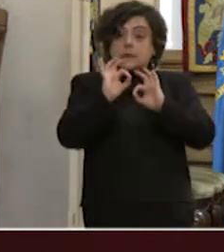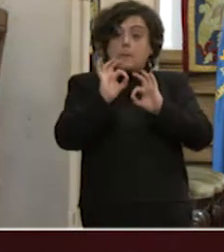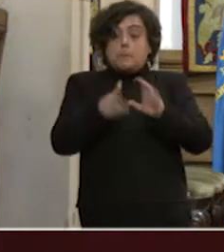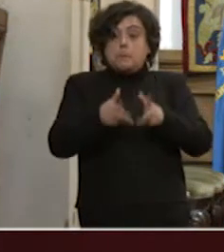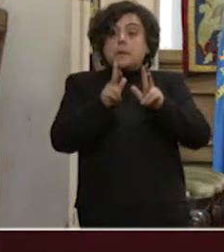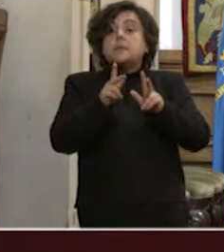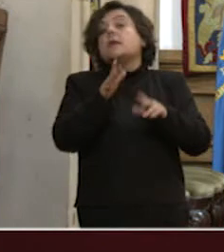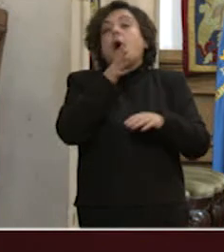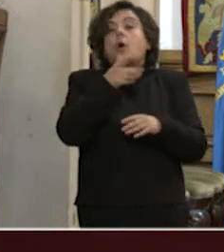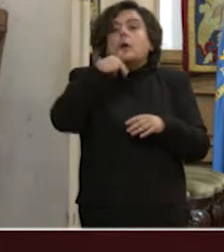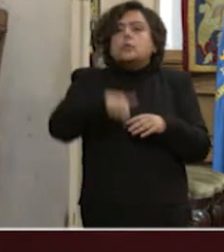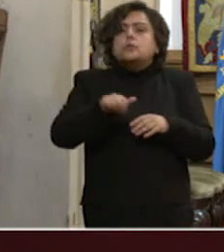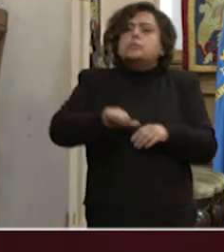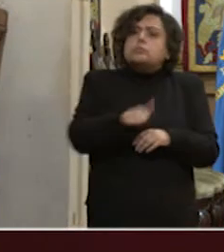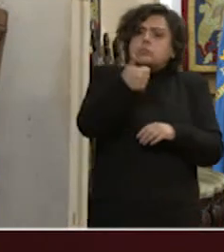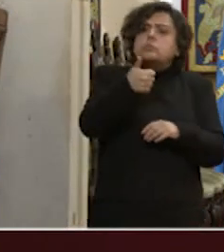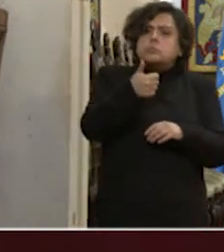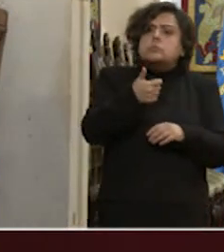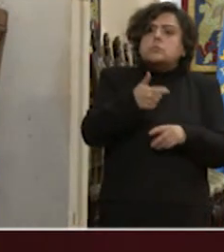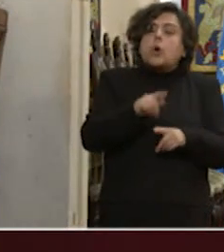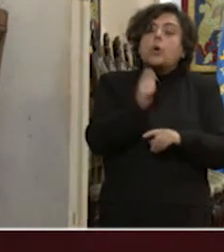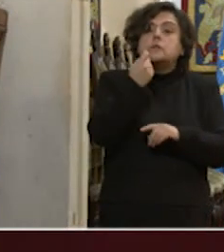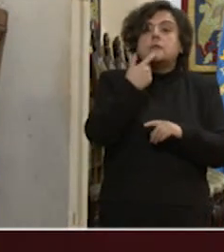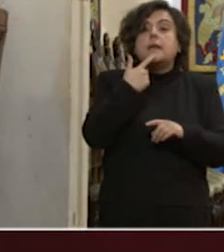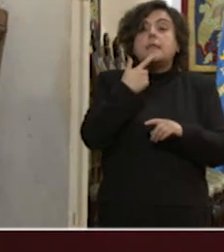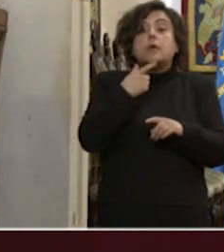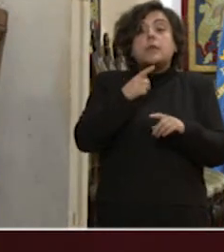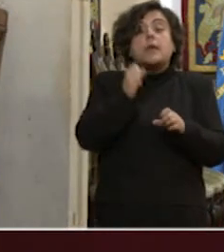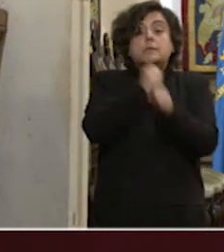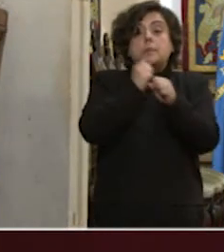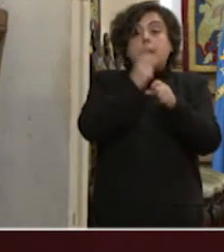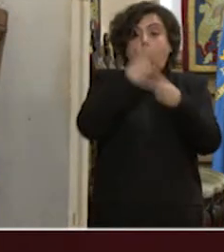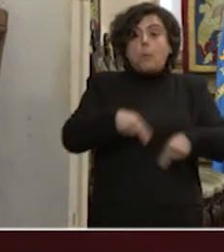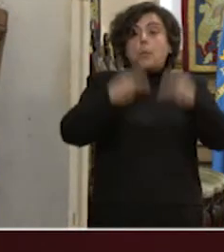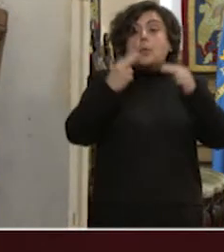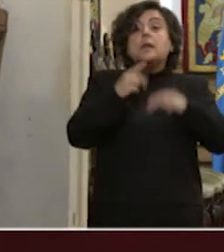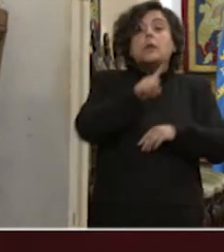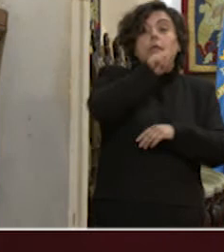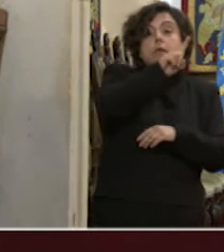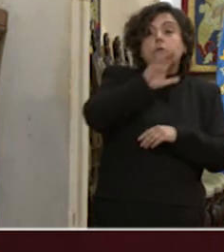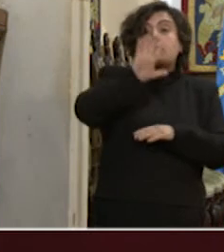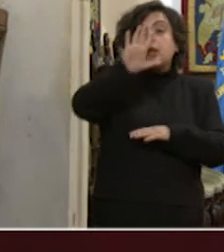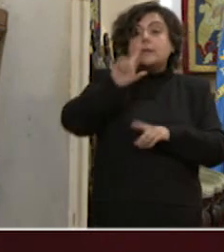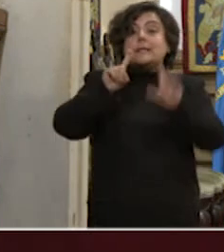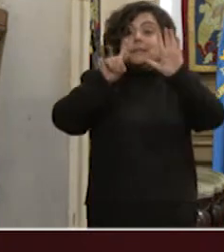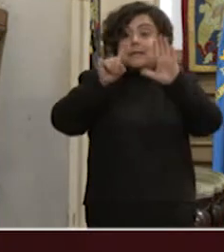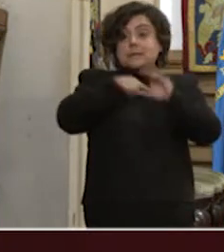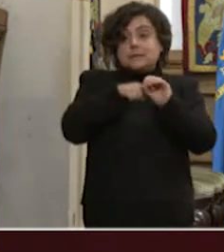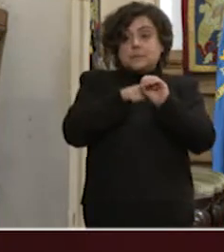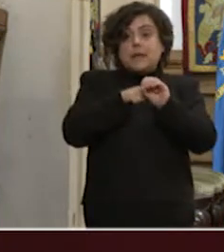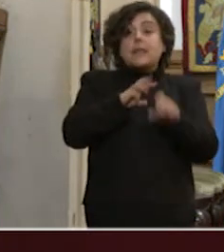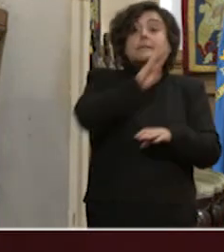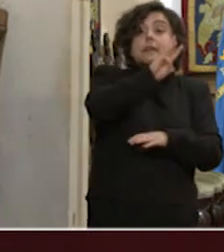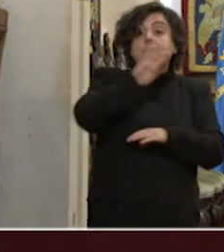logrado aprobar una oferta de empleo público para 2020 de 156 plazas, 34 de ellas cátedras